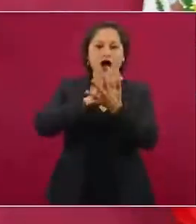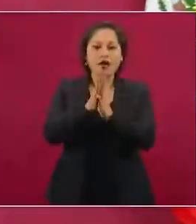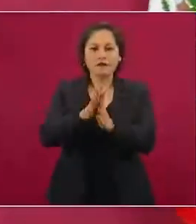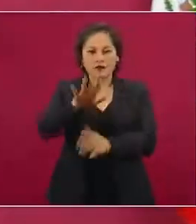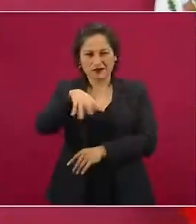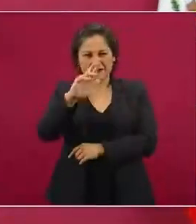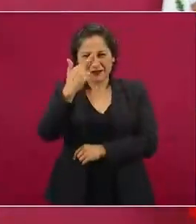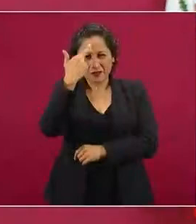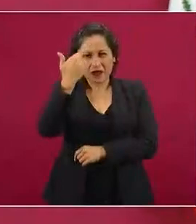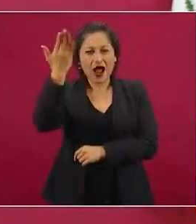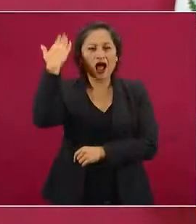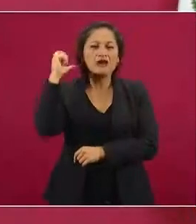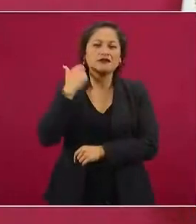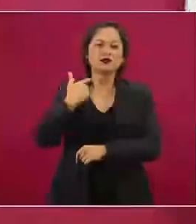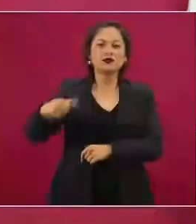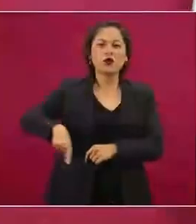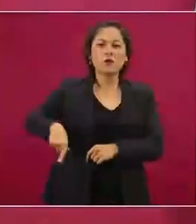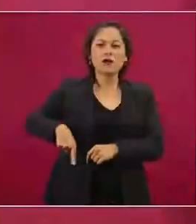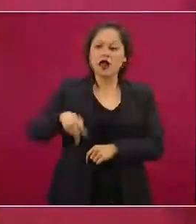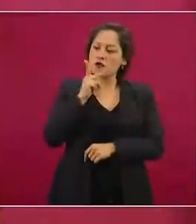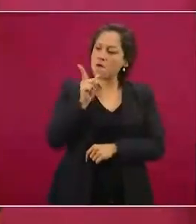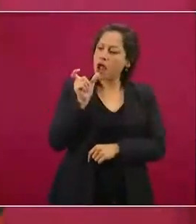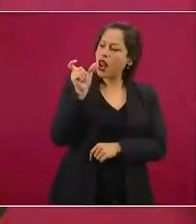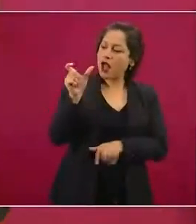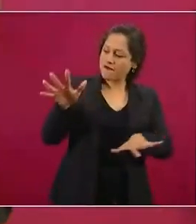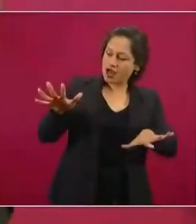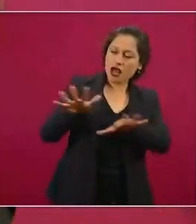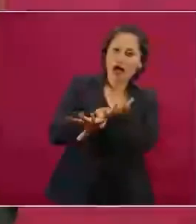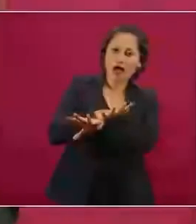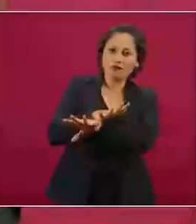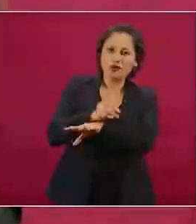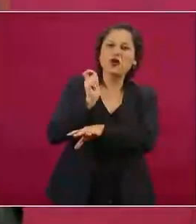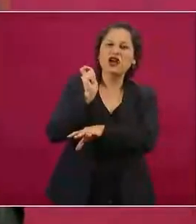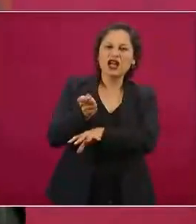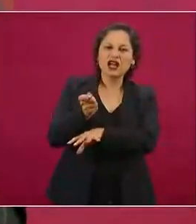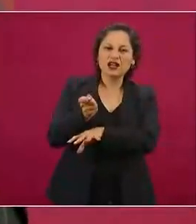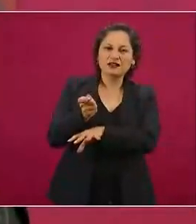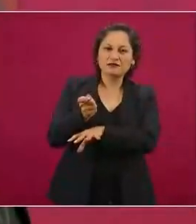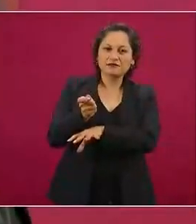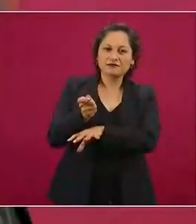palabra cambio? ¿Cuánto engañaron con eso?